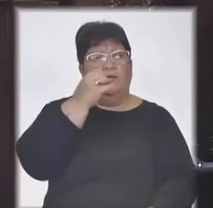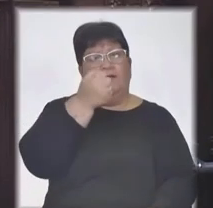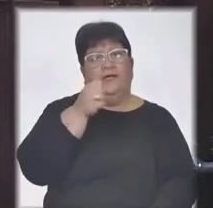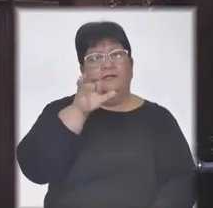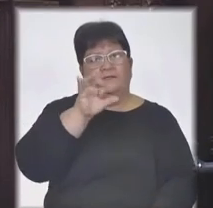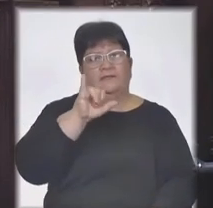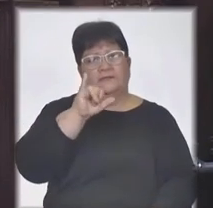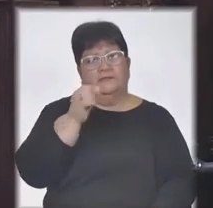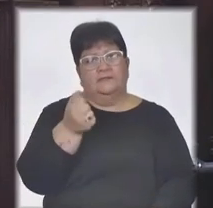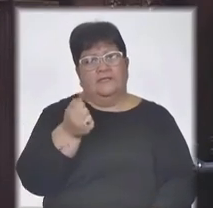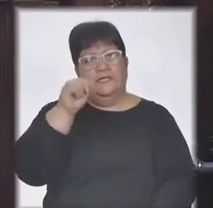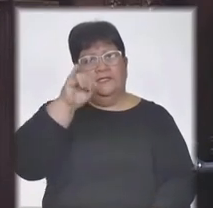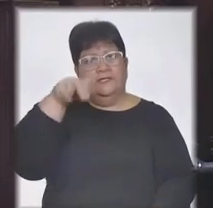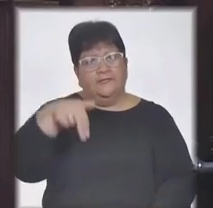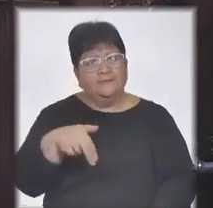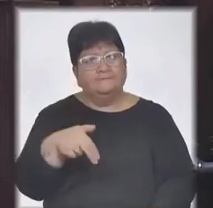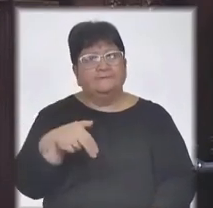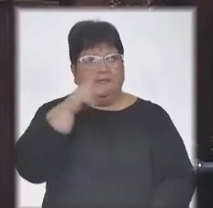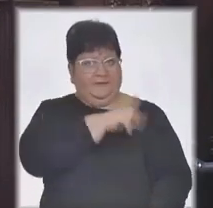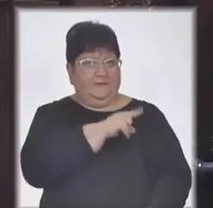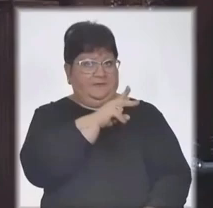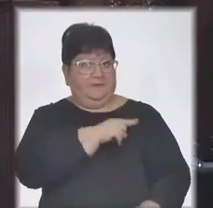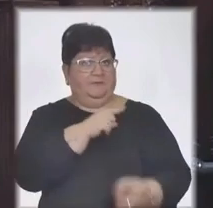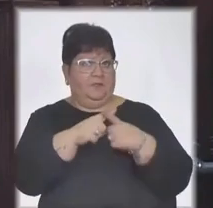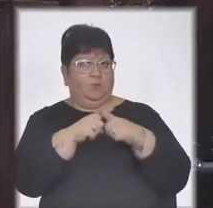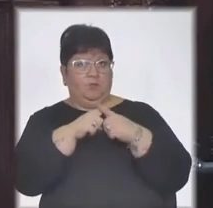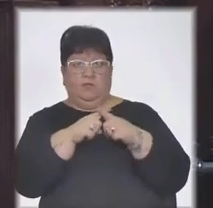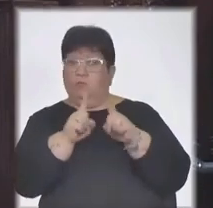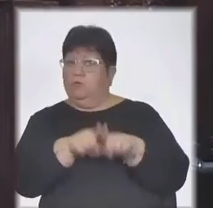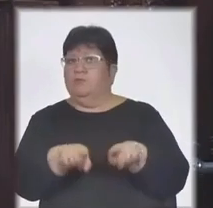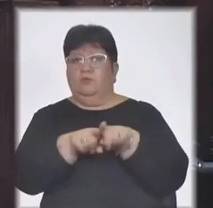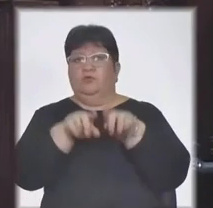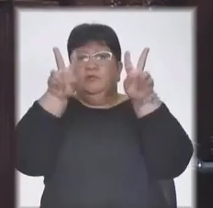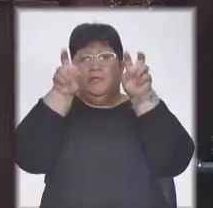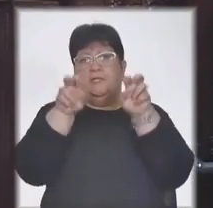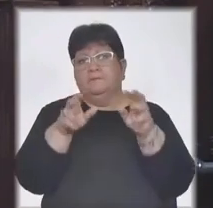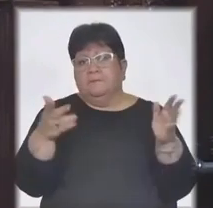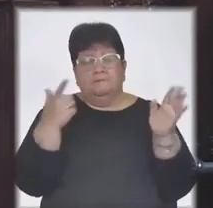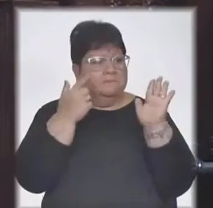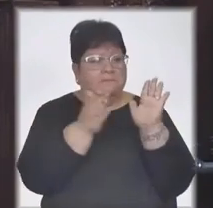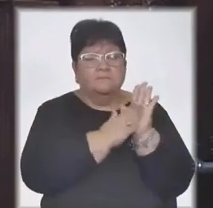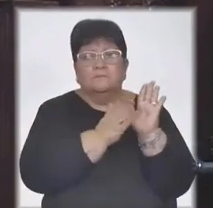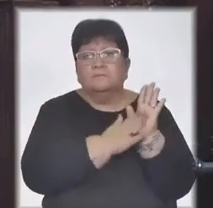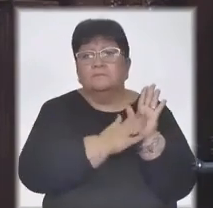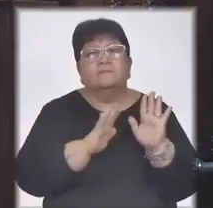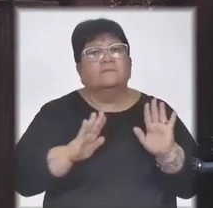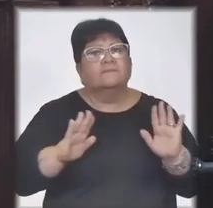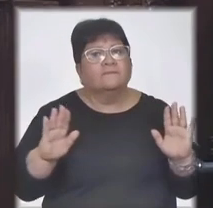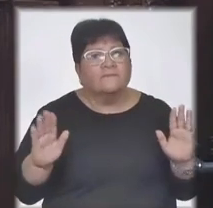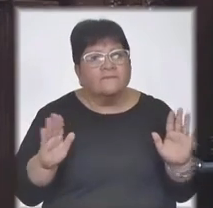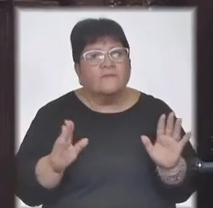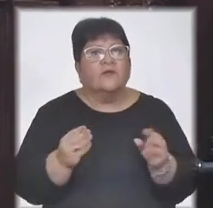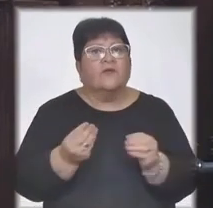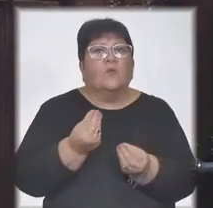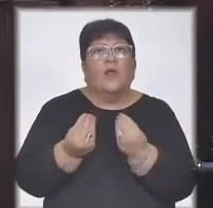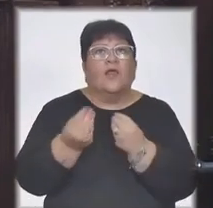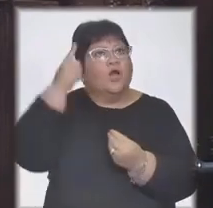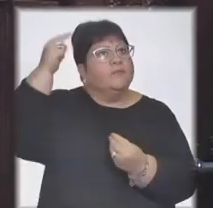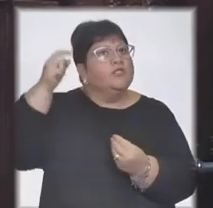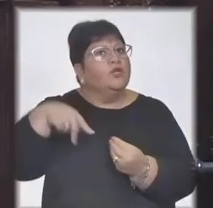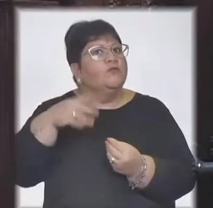presidenta, en diciembre discutimos este tema. Nosotros dejamos sentados cuál era la mirada del Frente